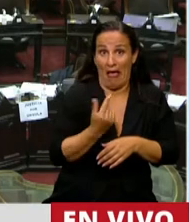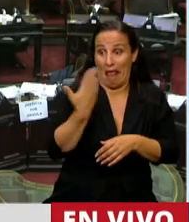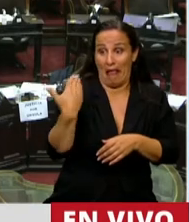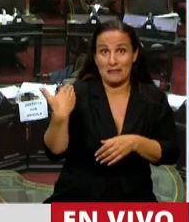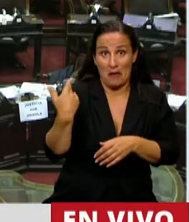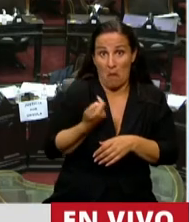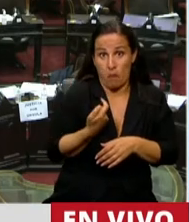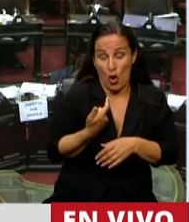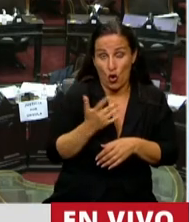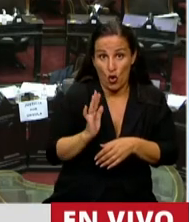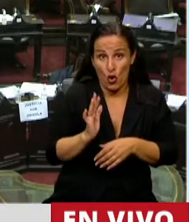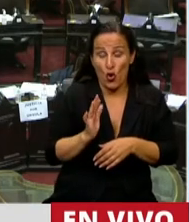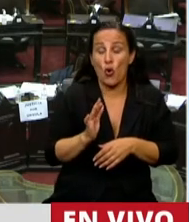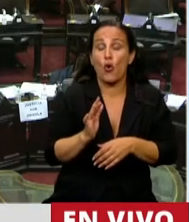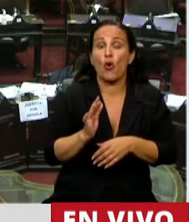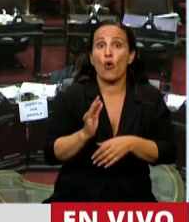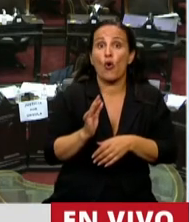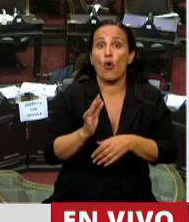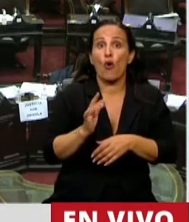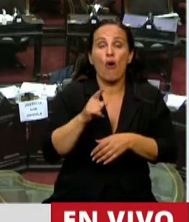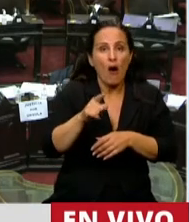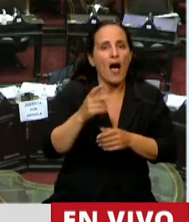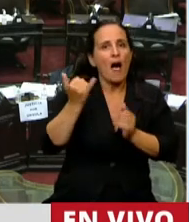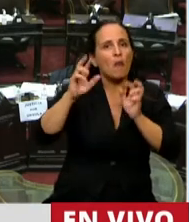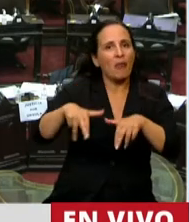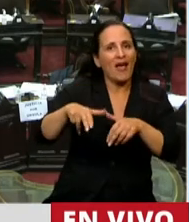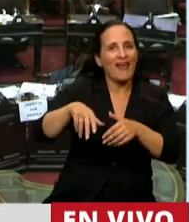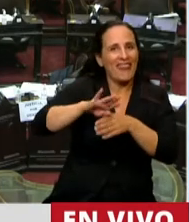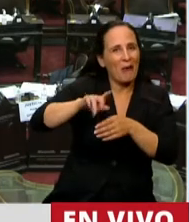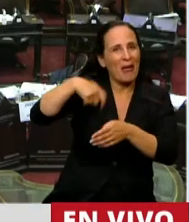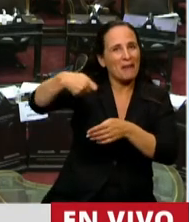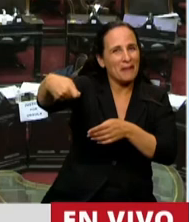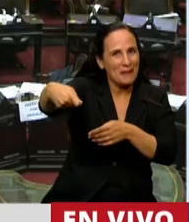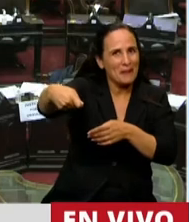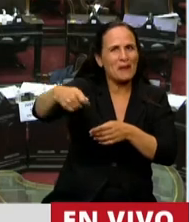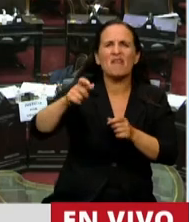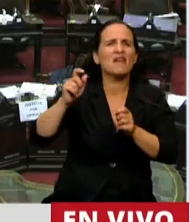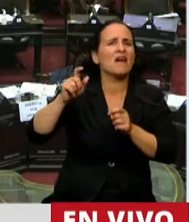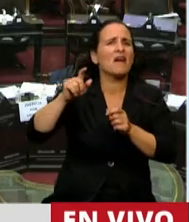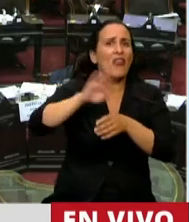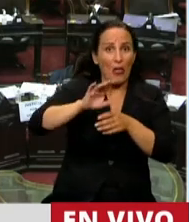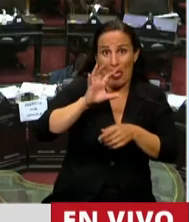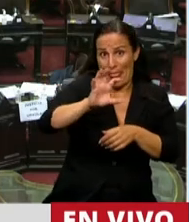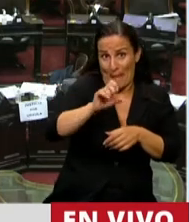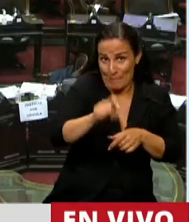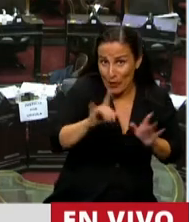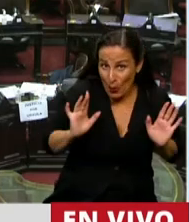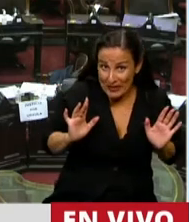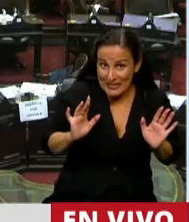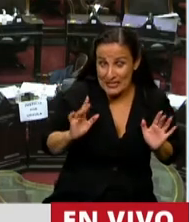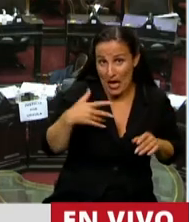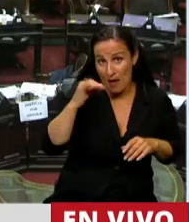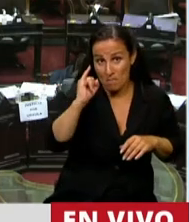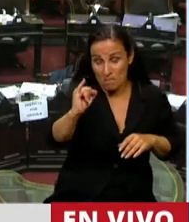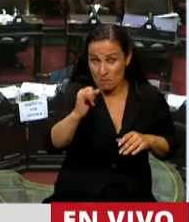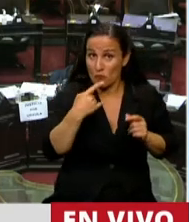pudimos tener una muy exitosa refinanciación de la deuda. Deuda provincial, que menciono también de